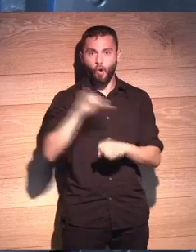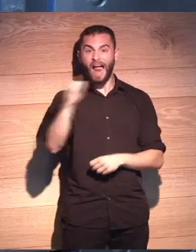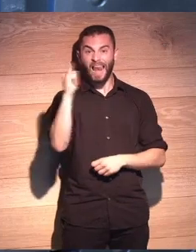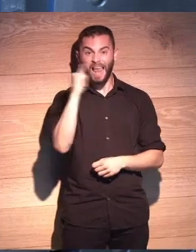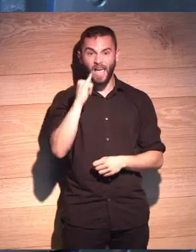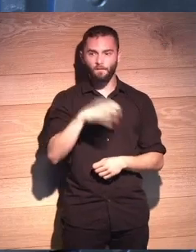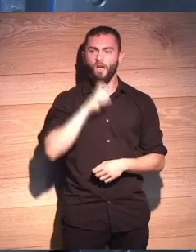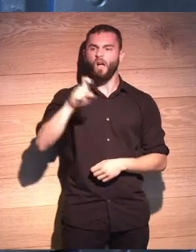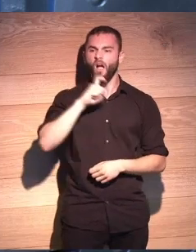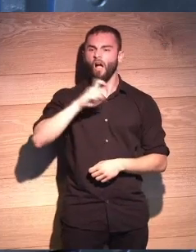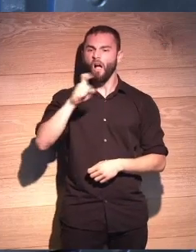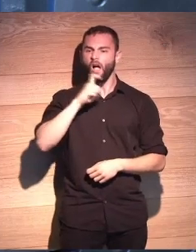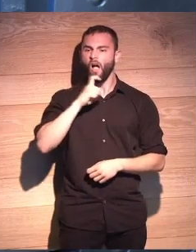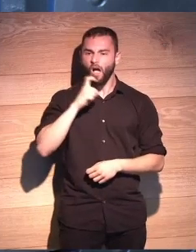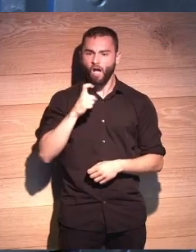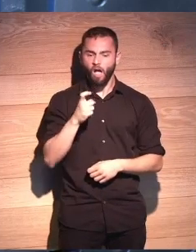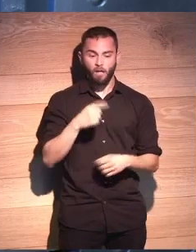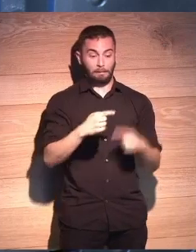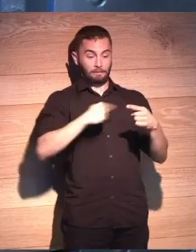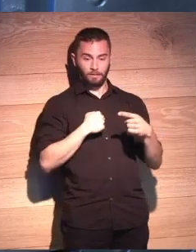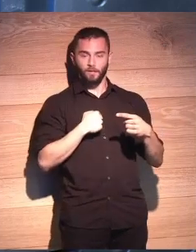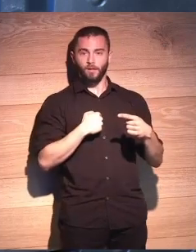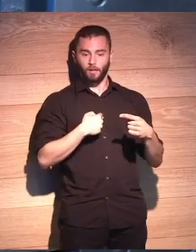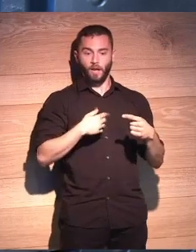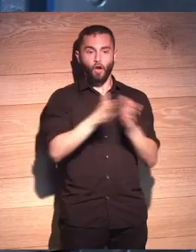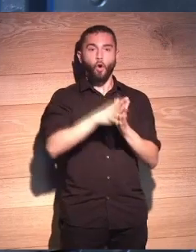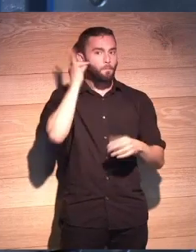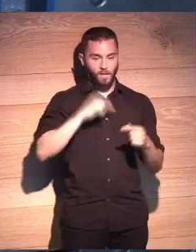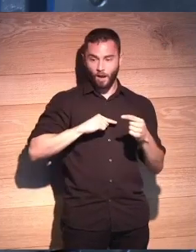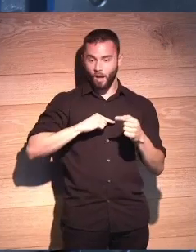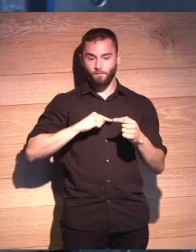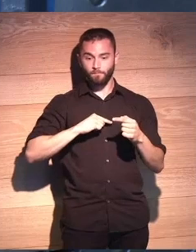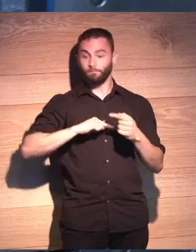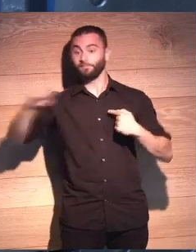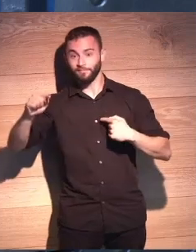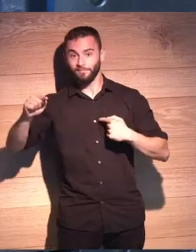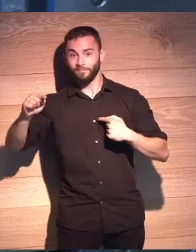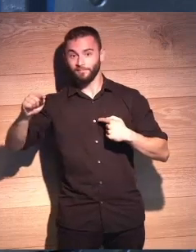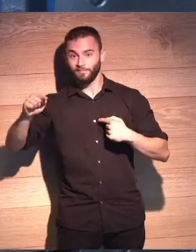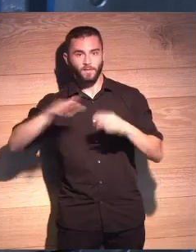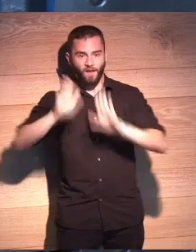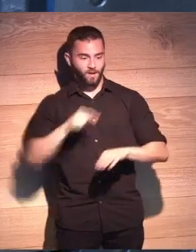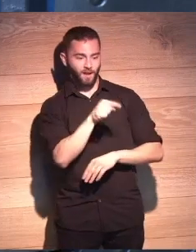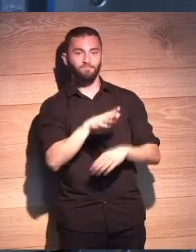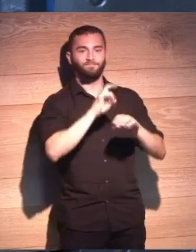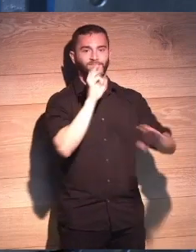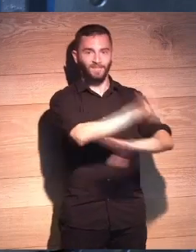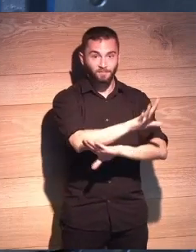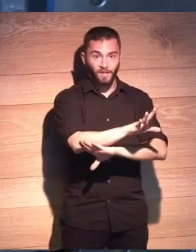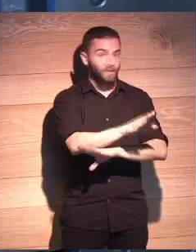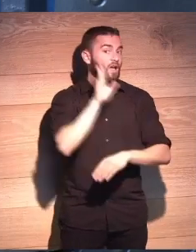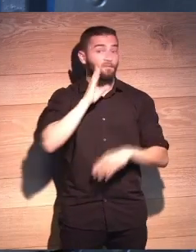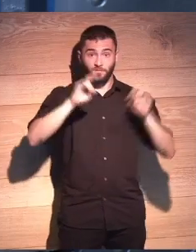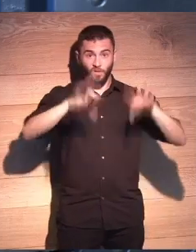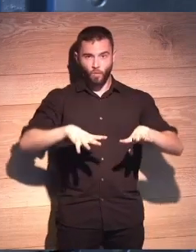esa compañera, mala compañera, lo ha hecho llegar y al final la han despedido. Y como esos, hay una catarata de sentencias que yo